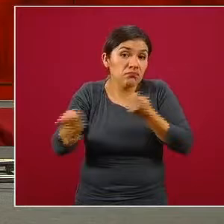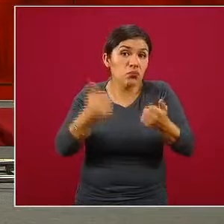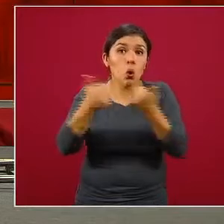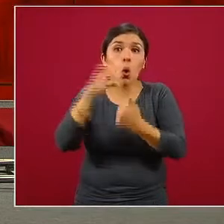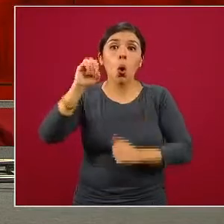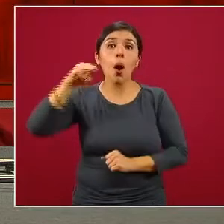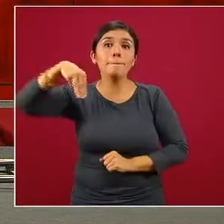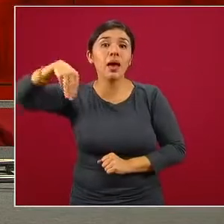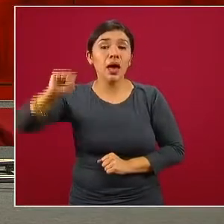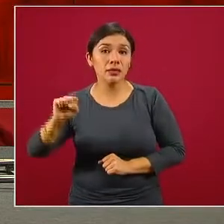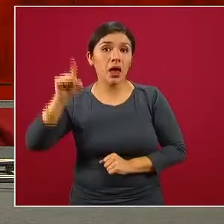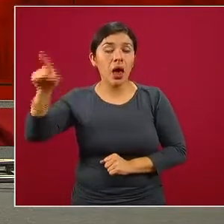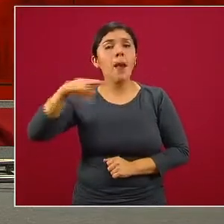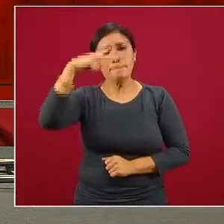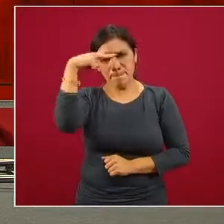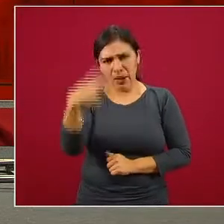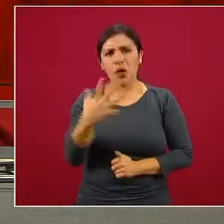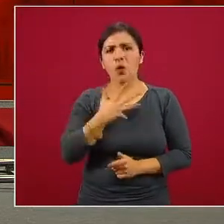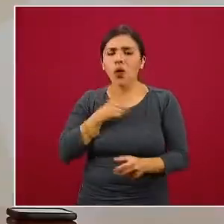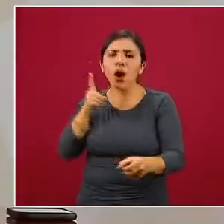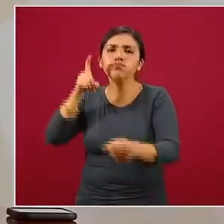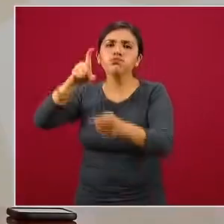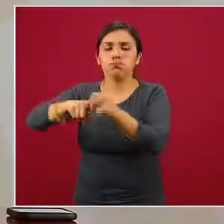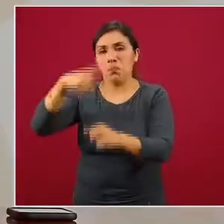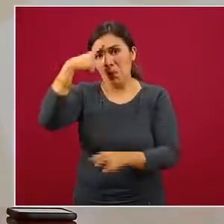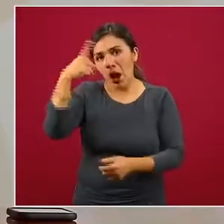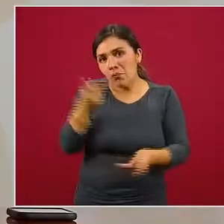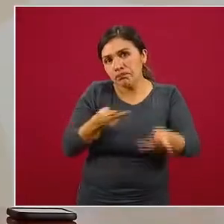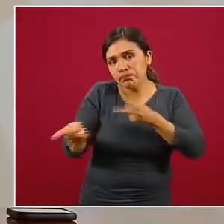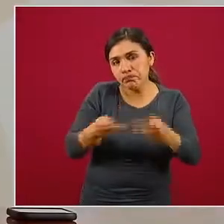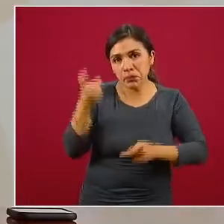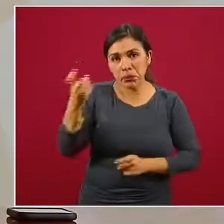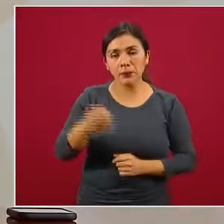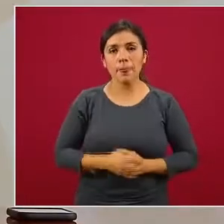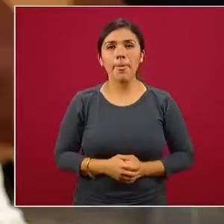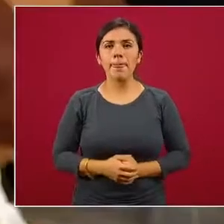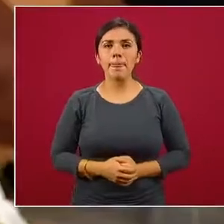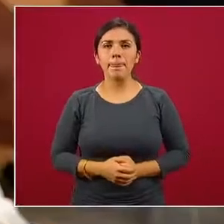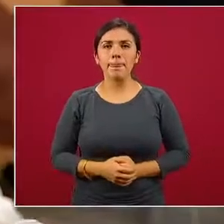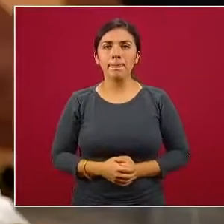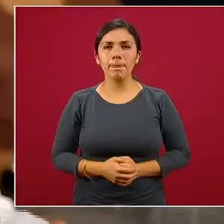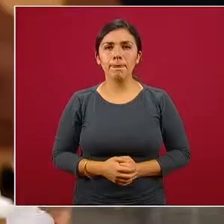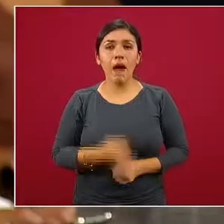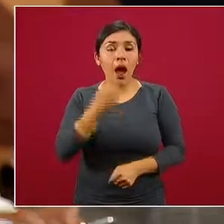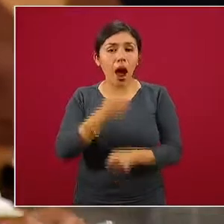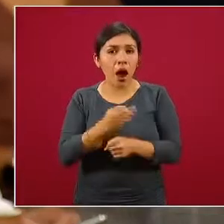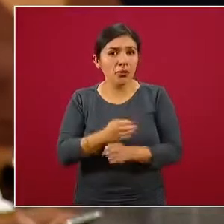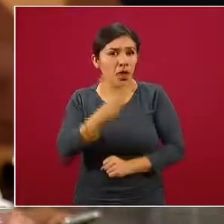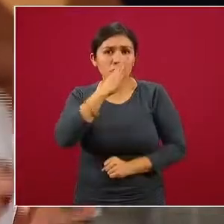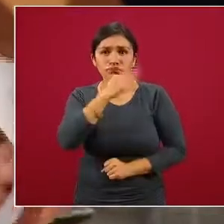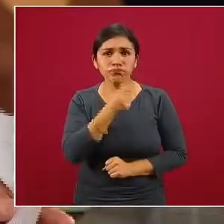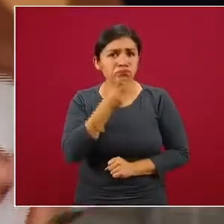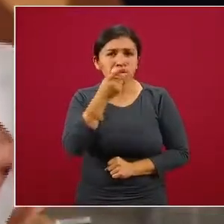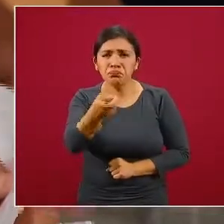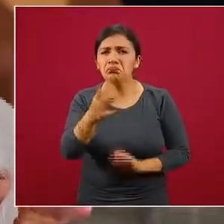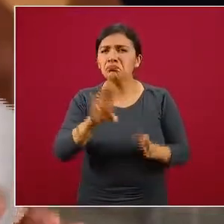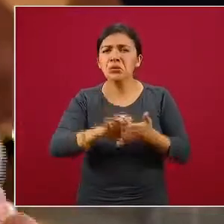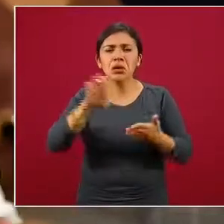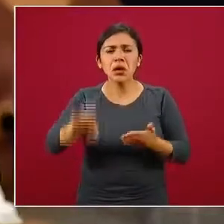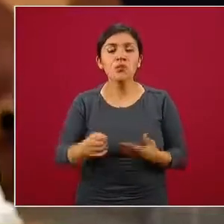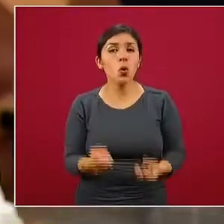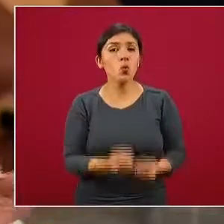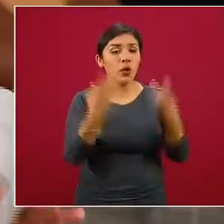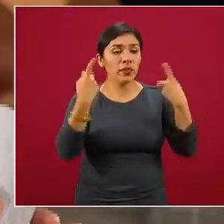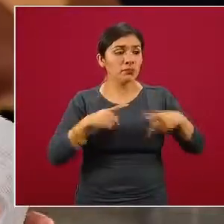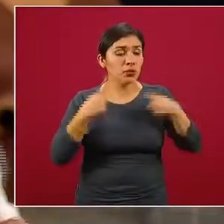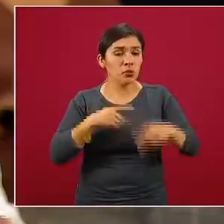y que México tiene un centro colaborador a ese respecto, centro colaborador. Entonces, de la ahora OMS. no es posible decir, por ejemplo, que hubo X número de